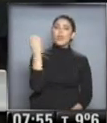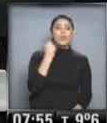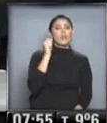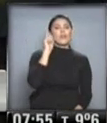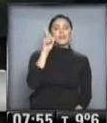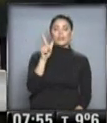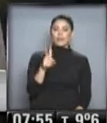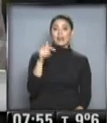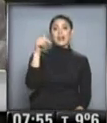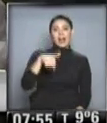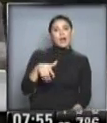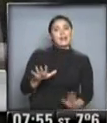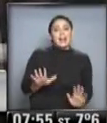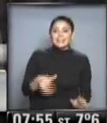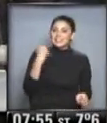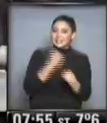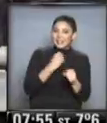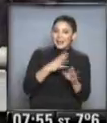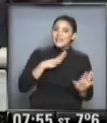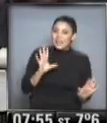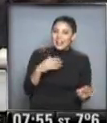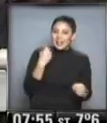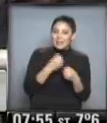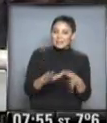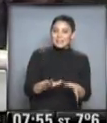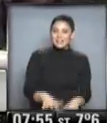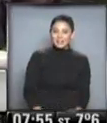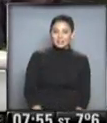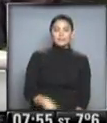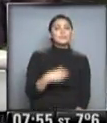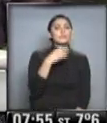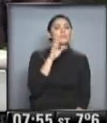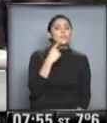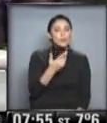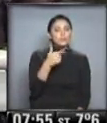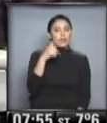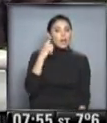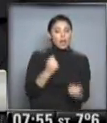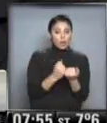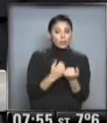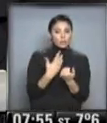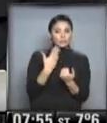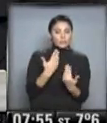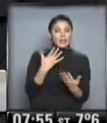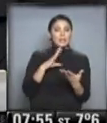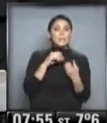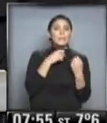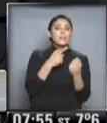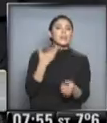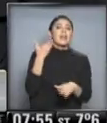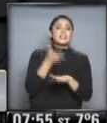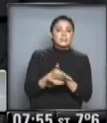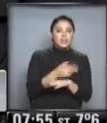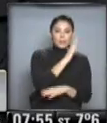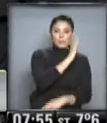concretar, aunque ahora toca mucho trabajo para ponerlo en práctica. Pablo, por eso este acuerdo garantiza de alguna manera el acceso a